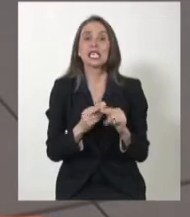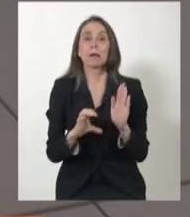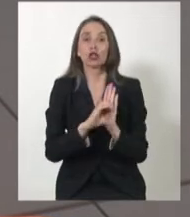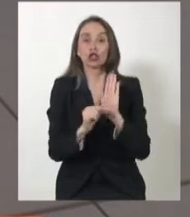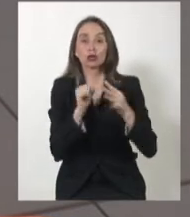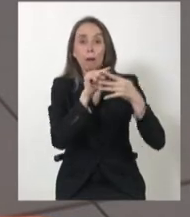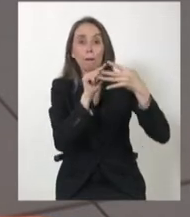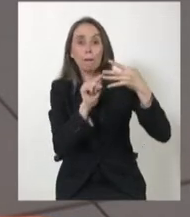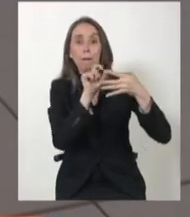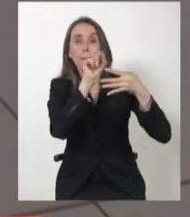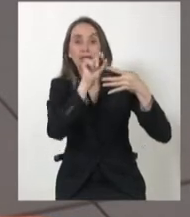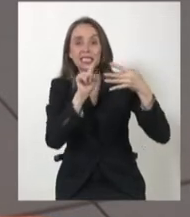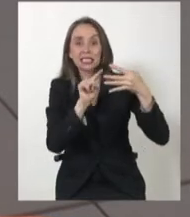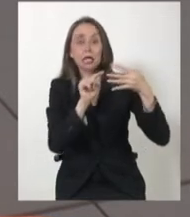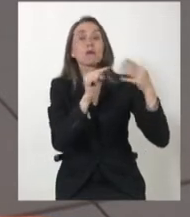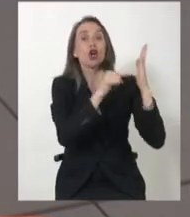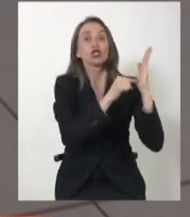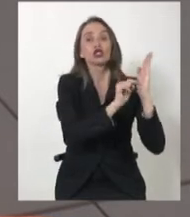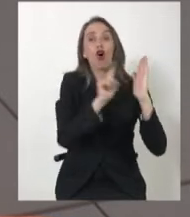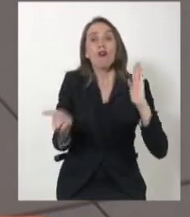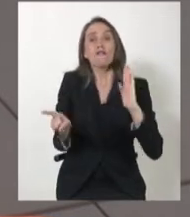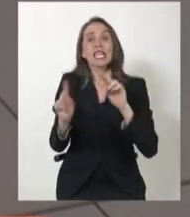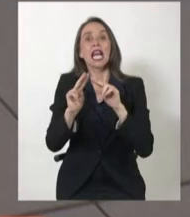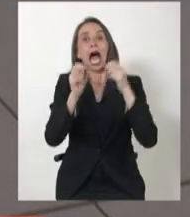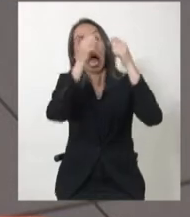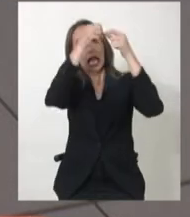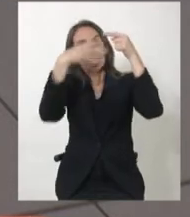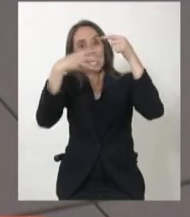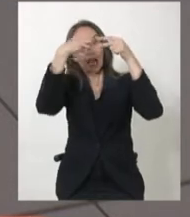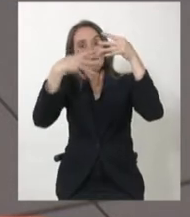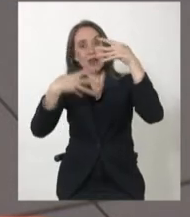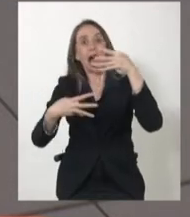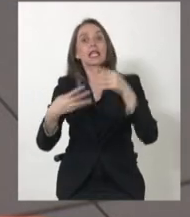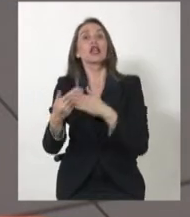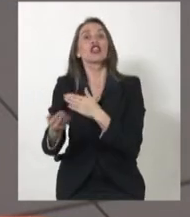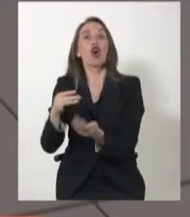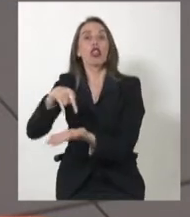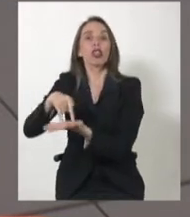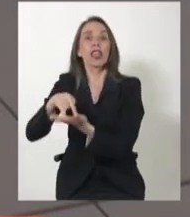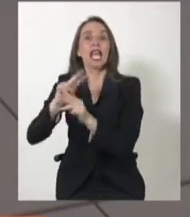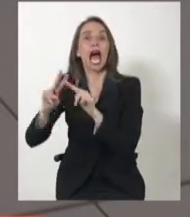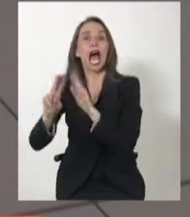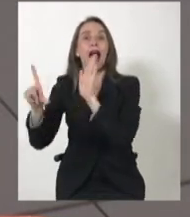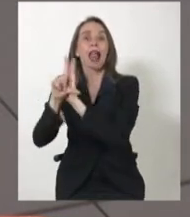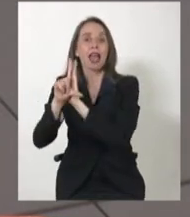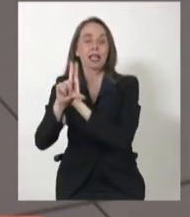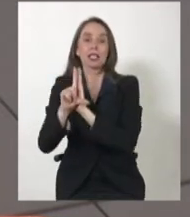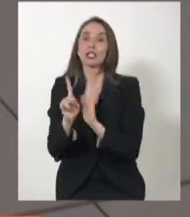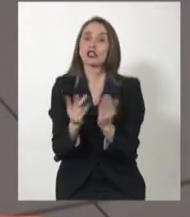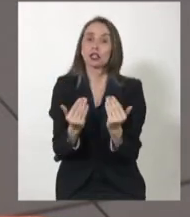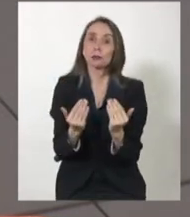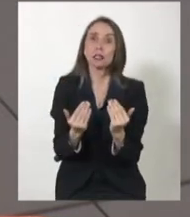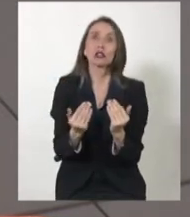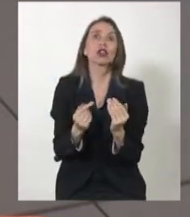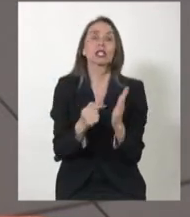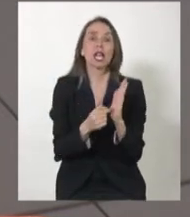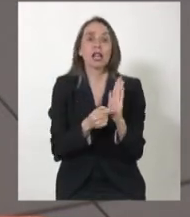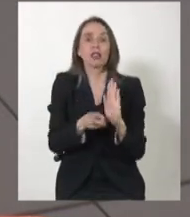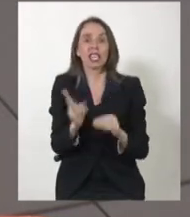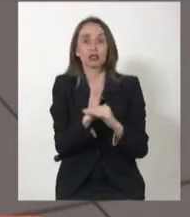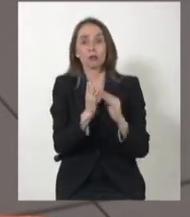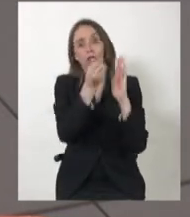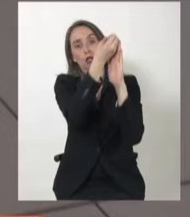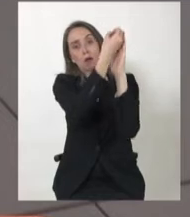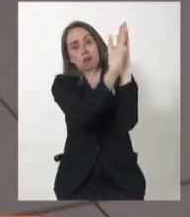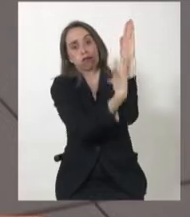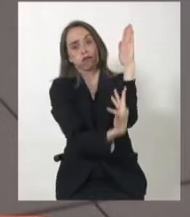principios, obliga al legislador. Pero yo esperaría que no exista un desarrollo extenso del derecho fundamental, porque si